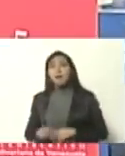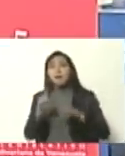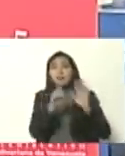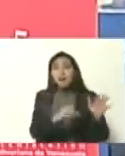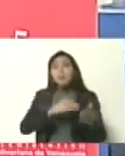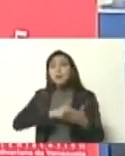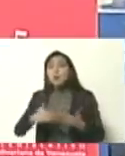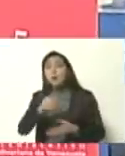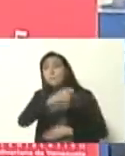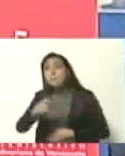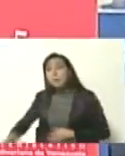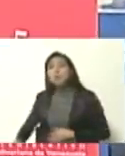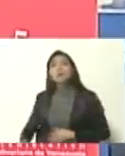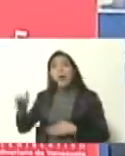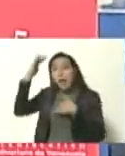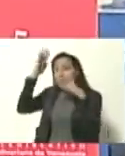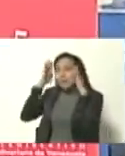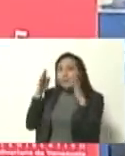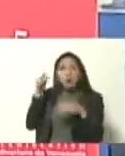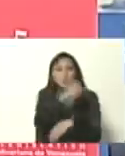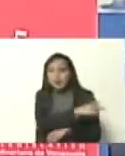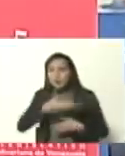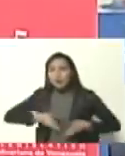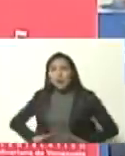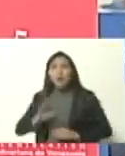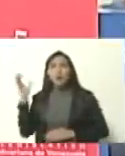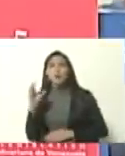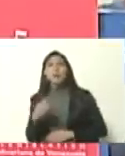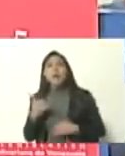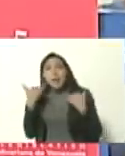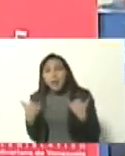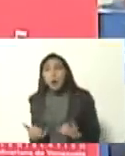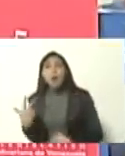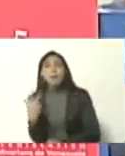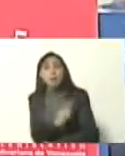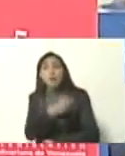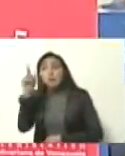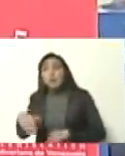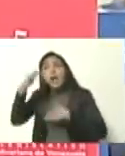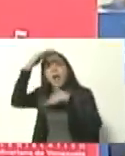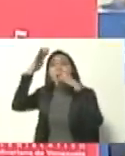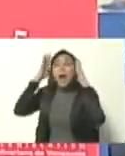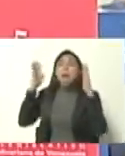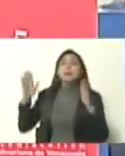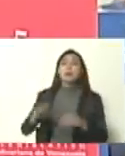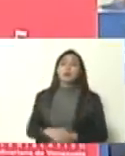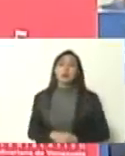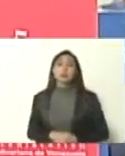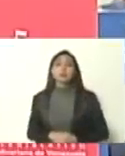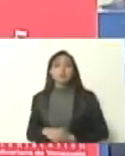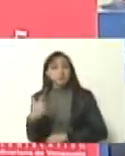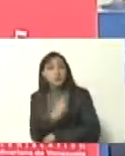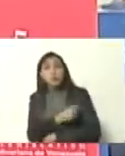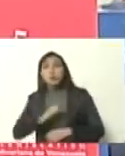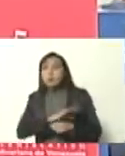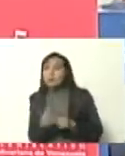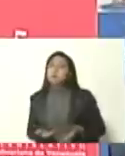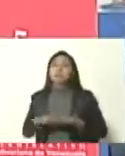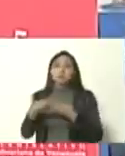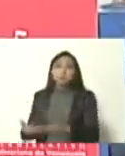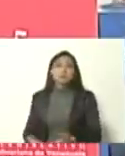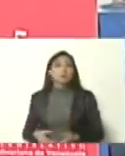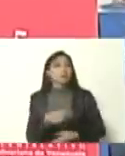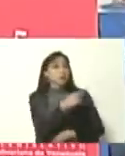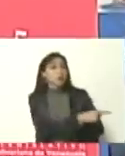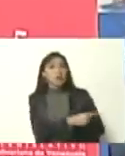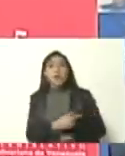colombianos y los hemos atendido, los hemos cuidado. Ahorita que vamos a empezar a vacunar contra COVID-19, no vamos a hacer lo que hizo Iván Duque, que a los venezolanos